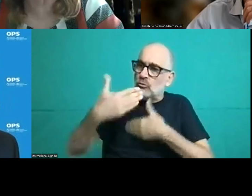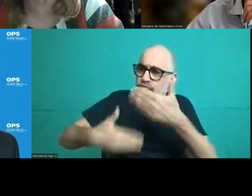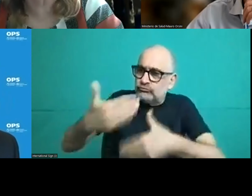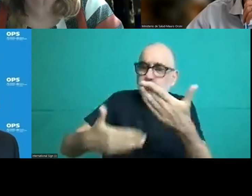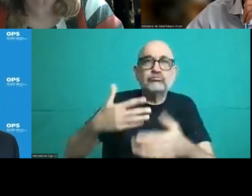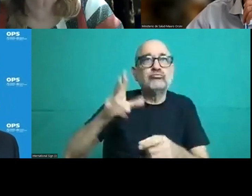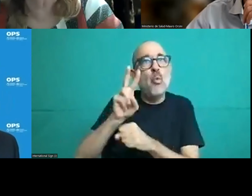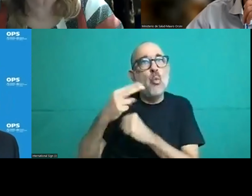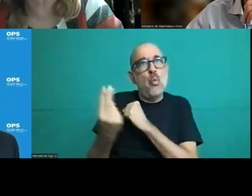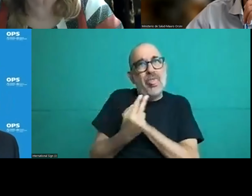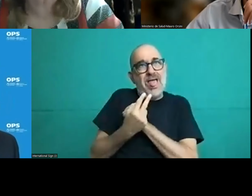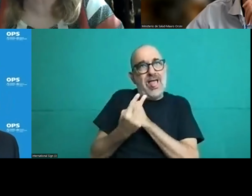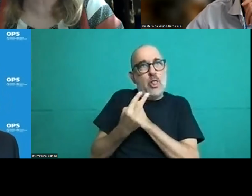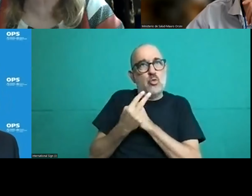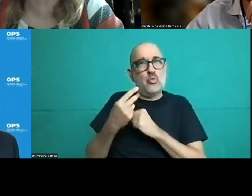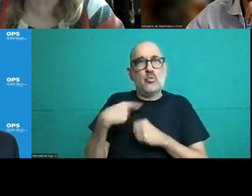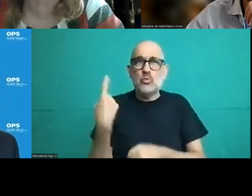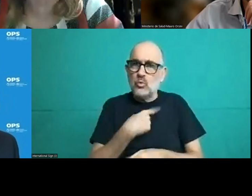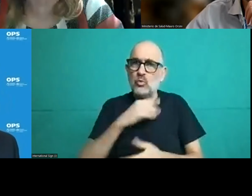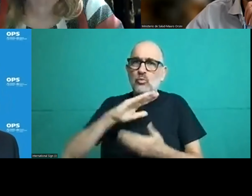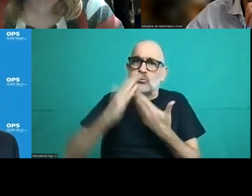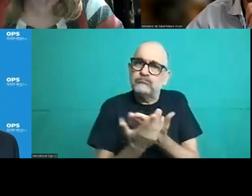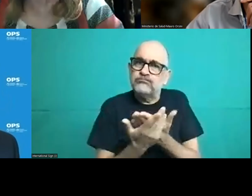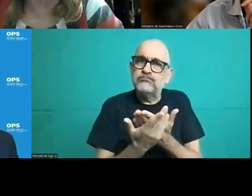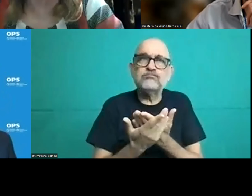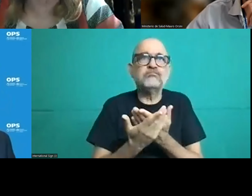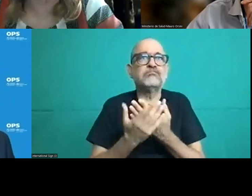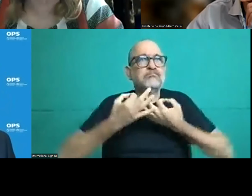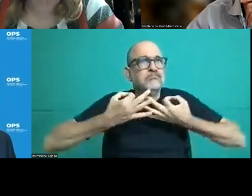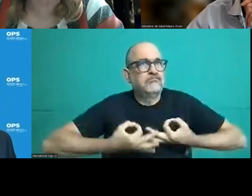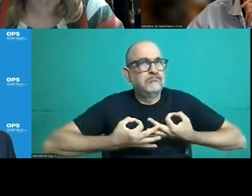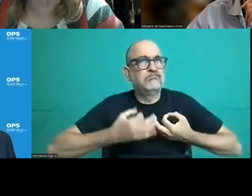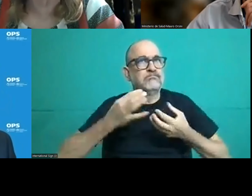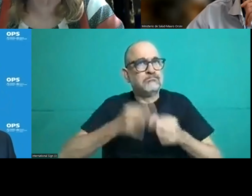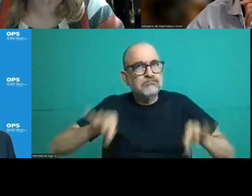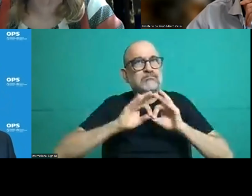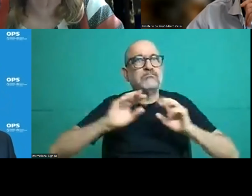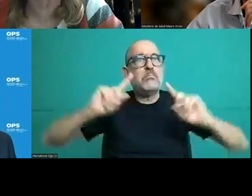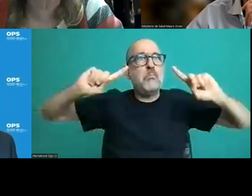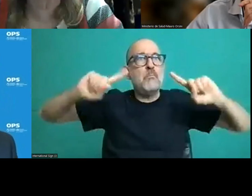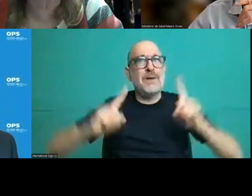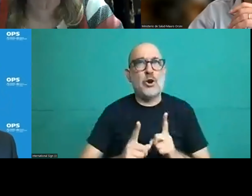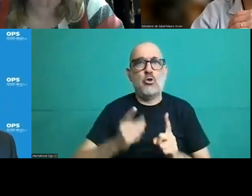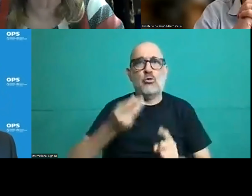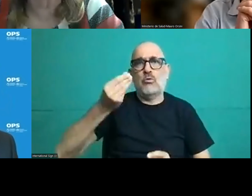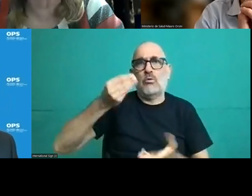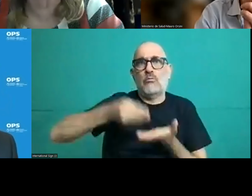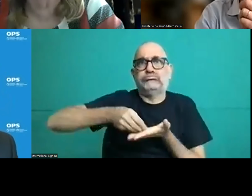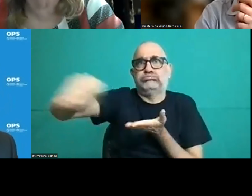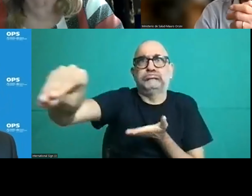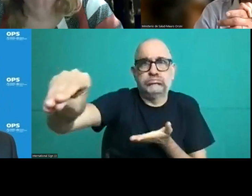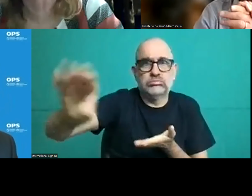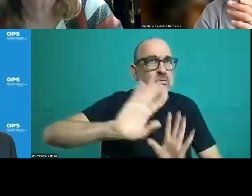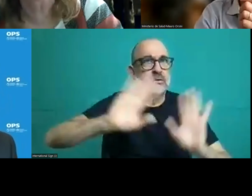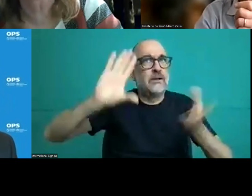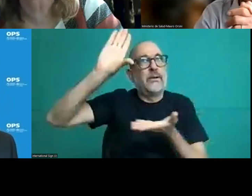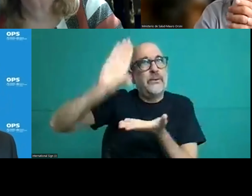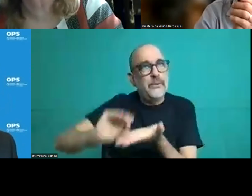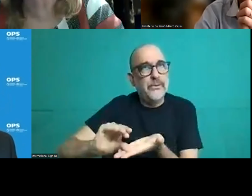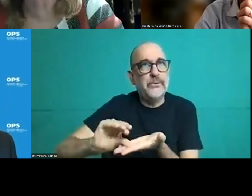relativo a los problemas de seguridad del paciente. Y en ese sentido, la universidad tiene un papel de producir